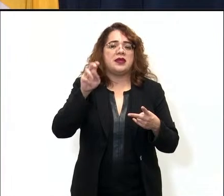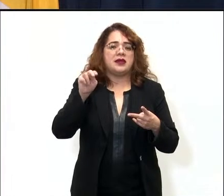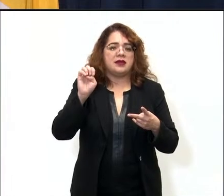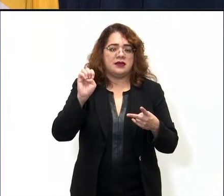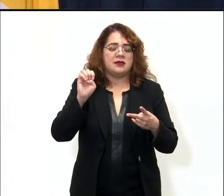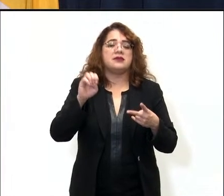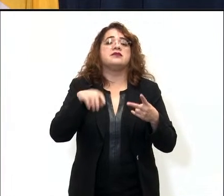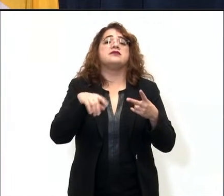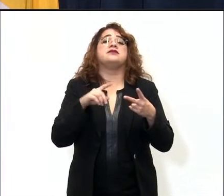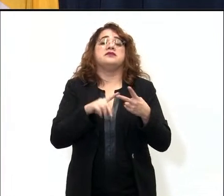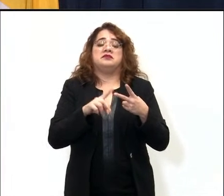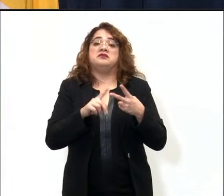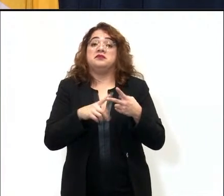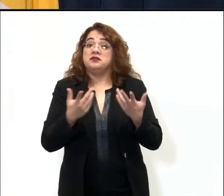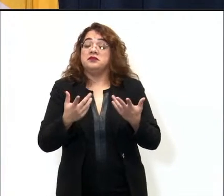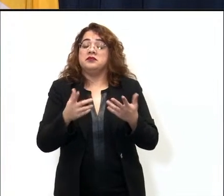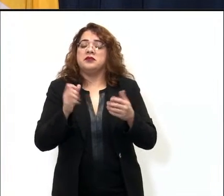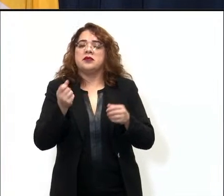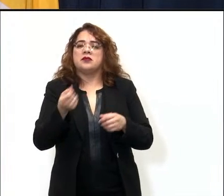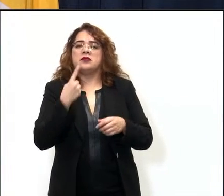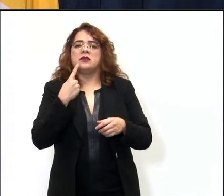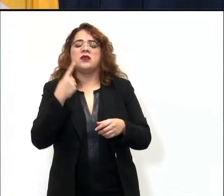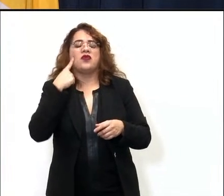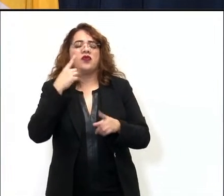Usar también un